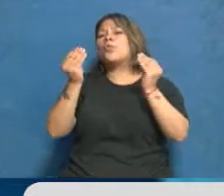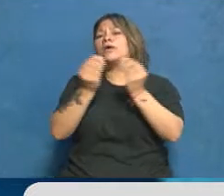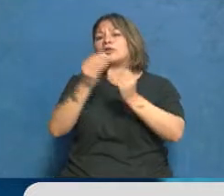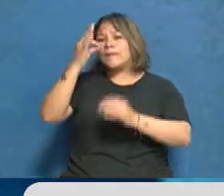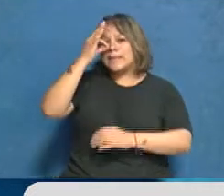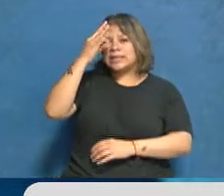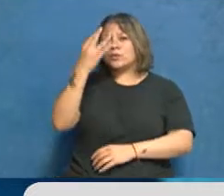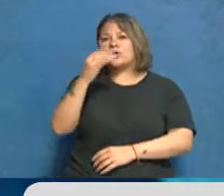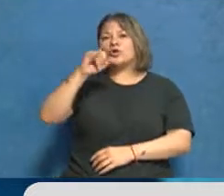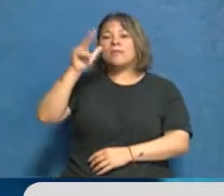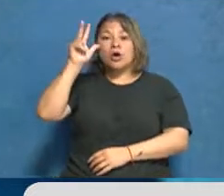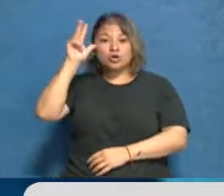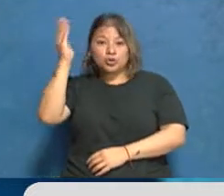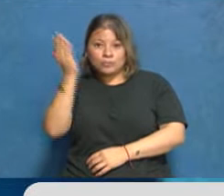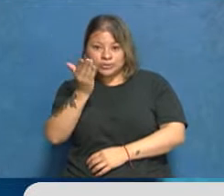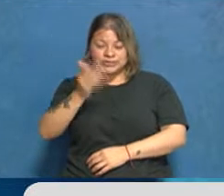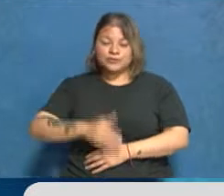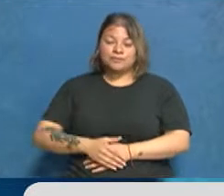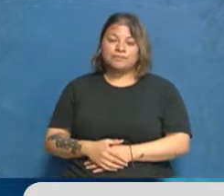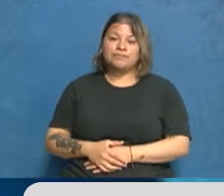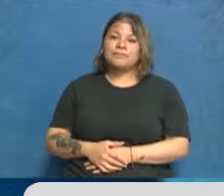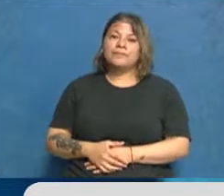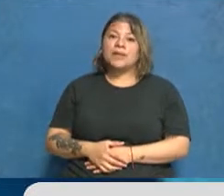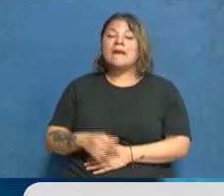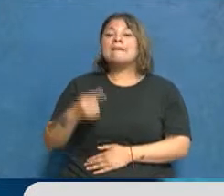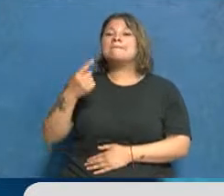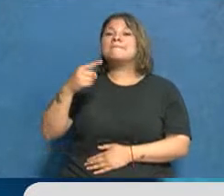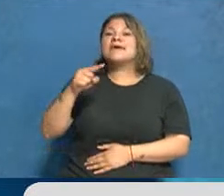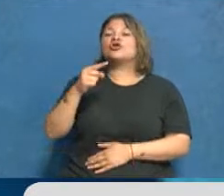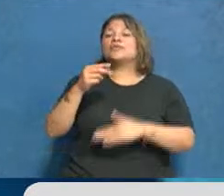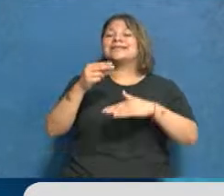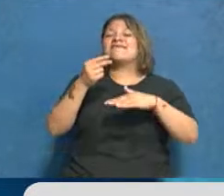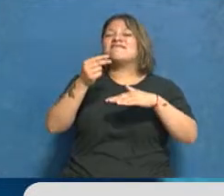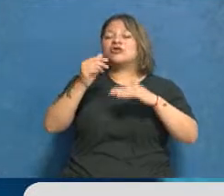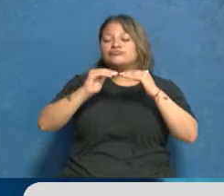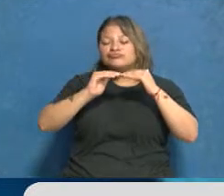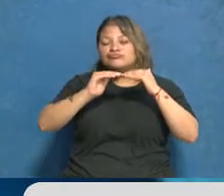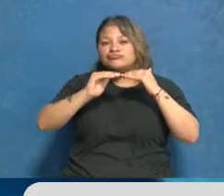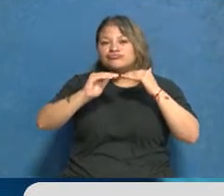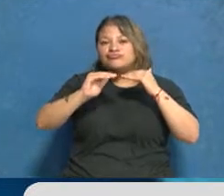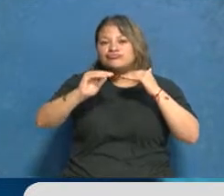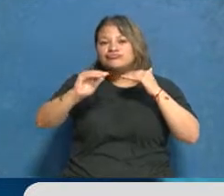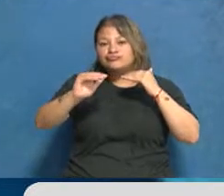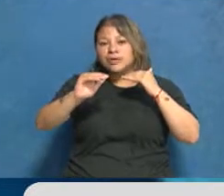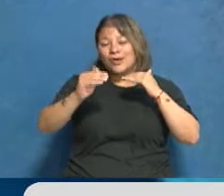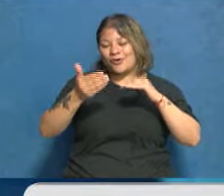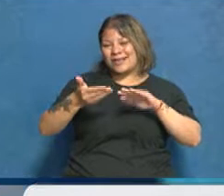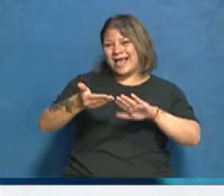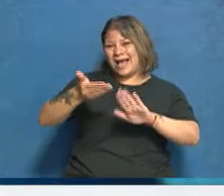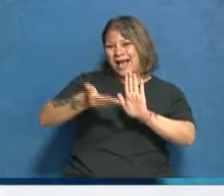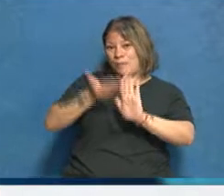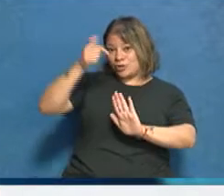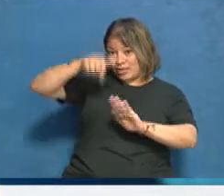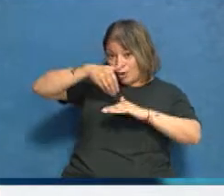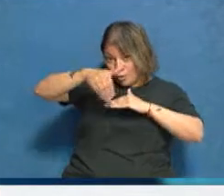24,38% de aumento, pero sobre ese valor vigente, es decir, ya con el aumento que rige